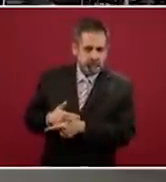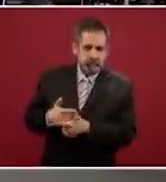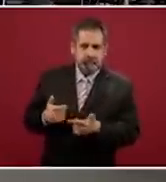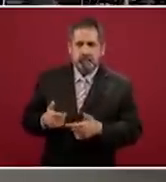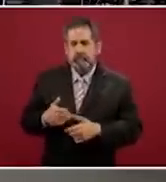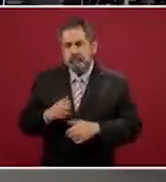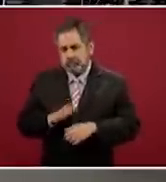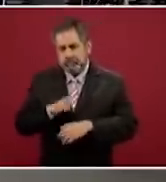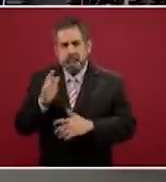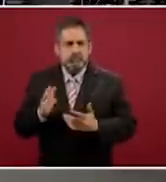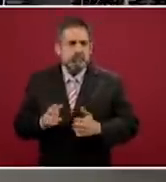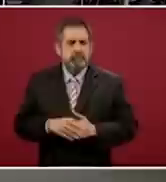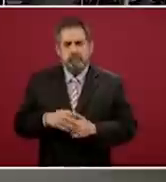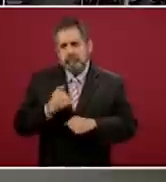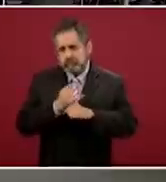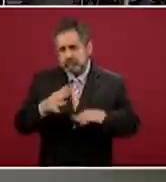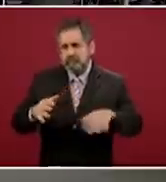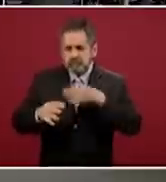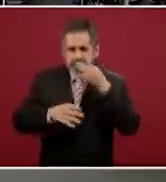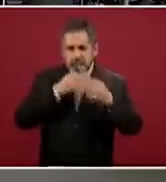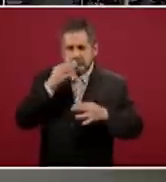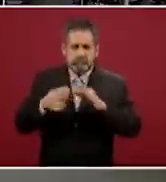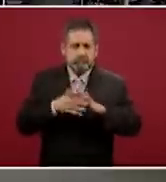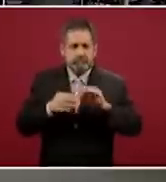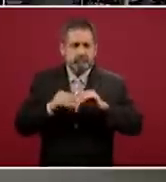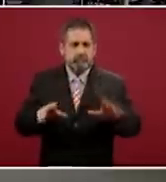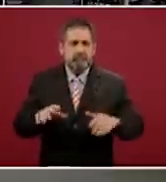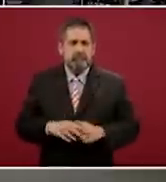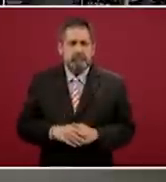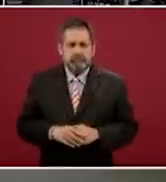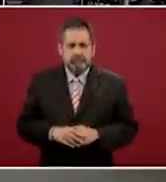más información.